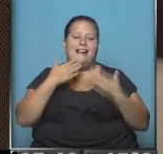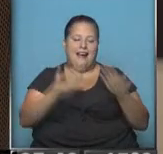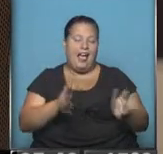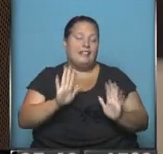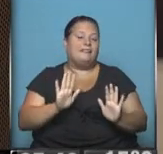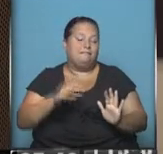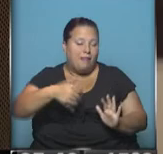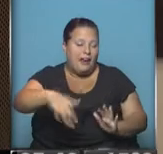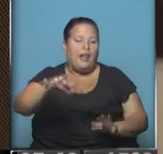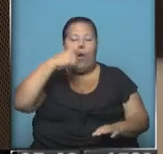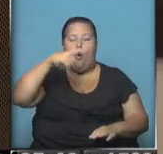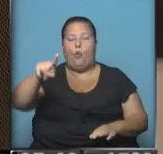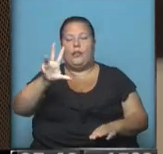hay que esperar entonces hasta el último de este mes